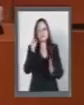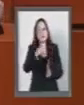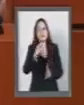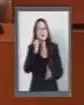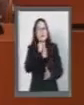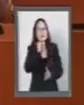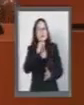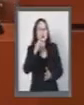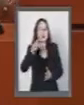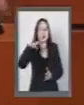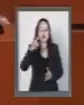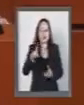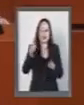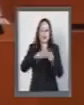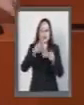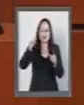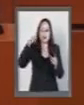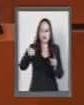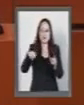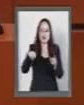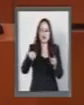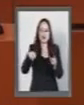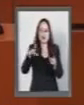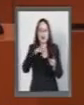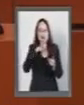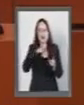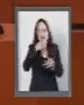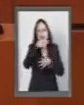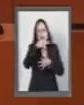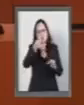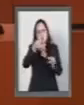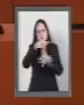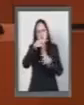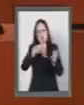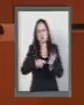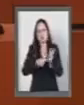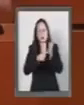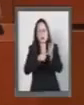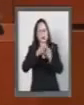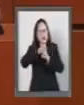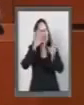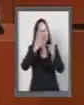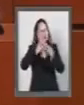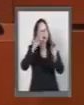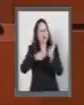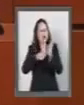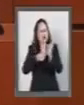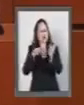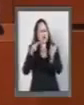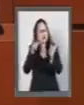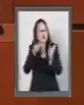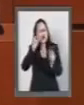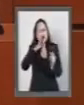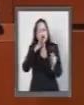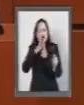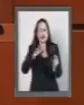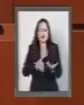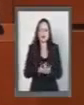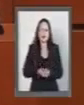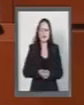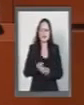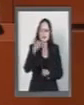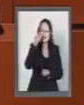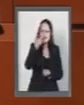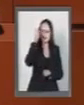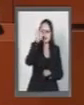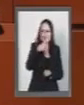del PRD y del PAN, y que promovió una pirotecnia mediática, era